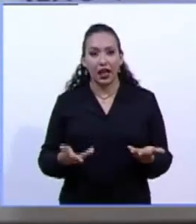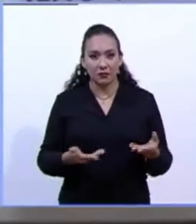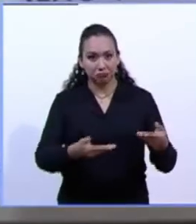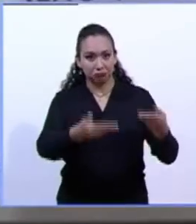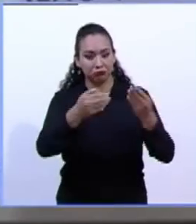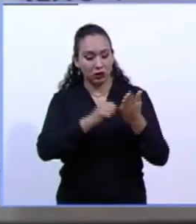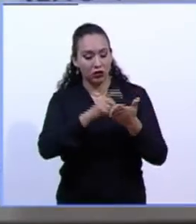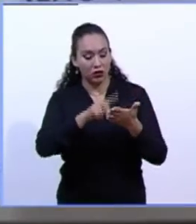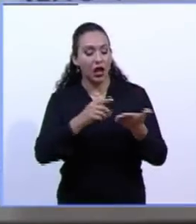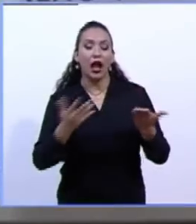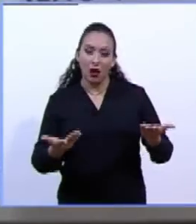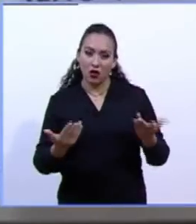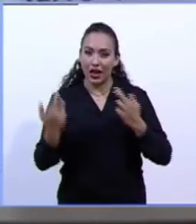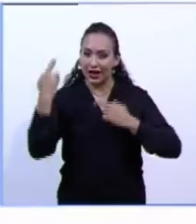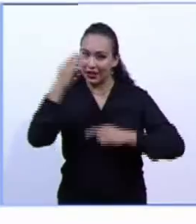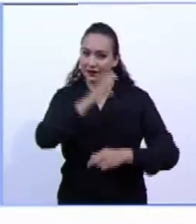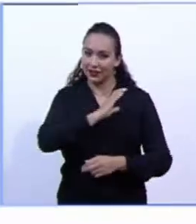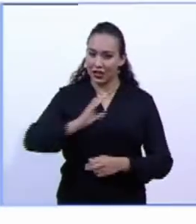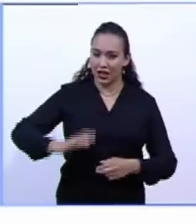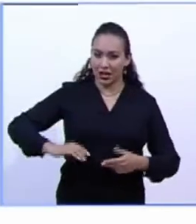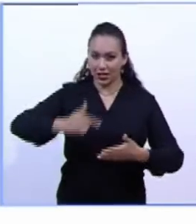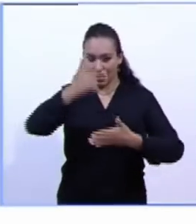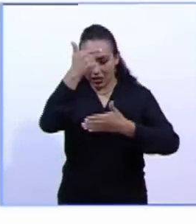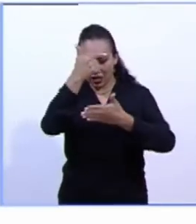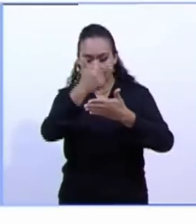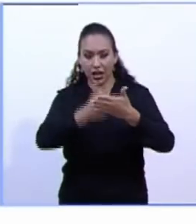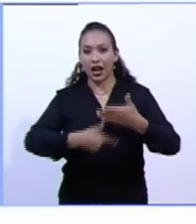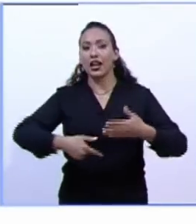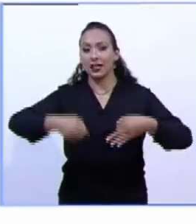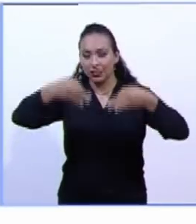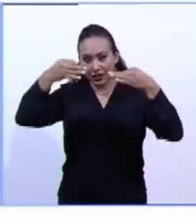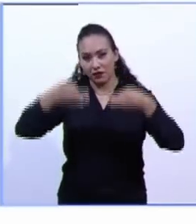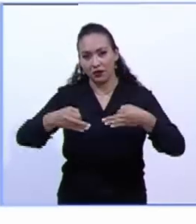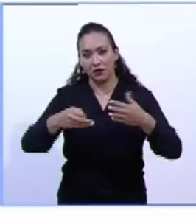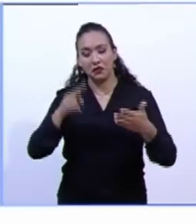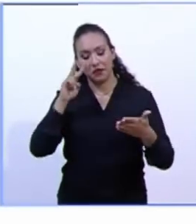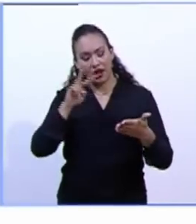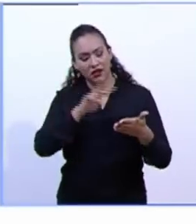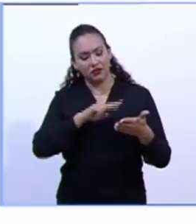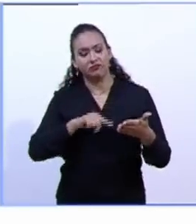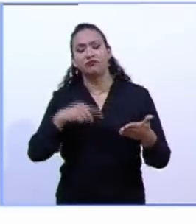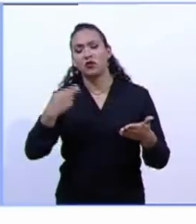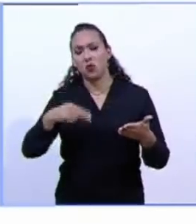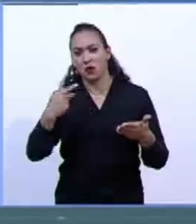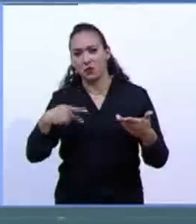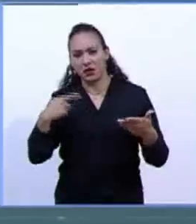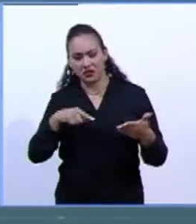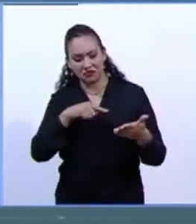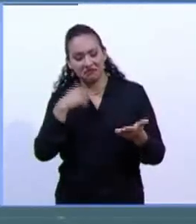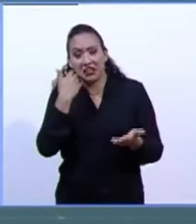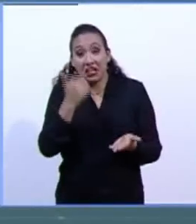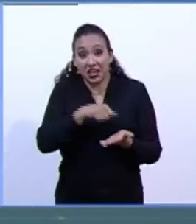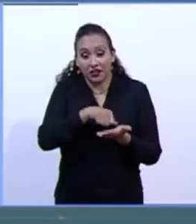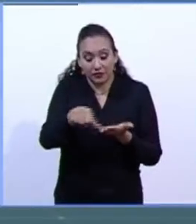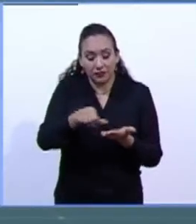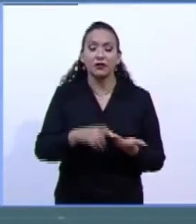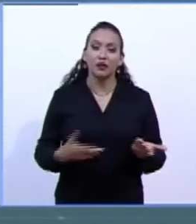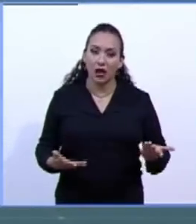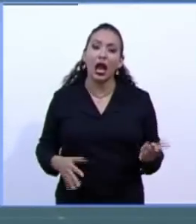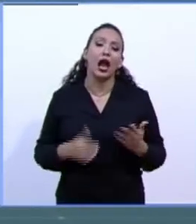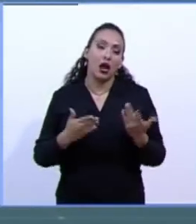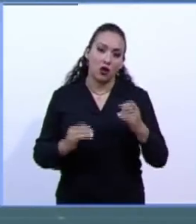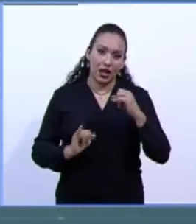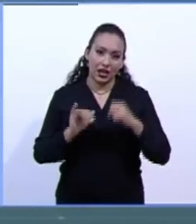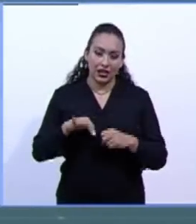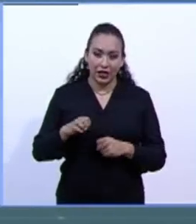a actualizar el listado de candidaturas publicado en la página electrónica del instituto. Precisó que de acuerdo a sus facultades solo